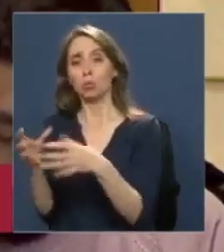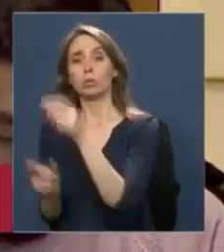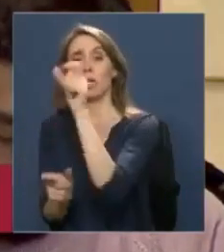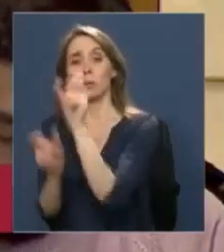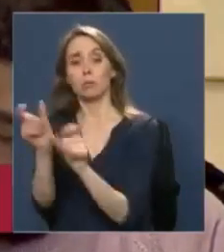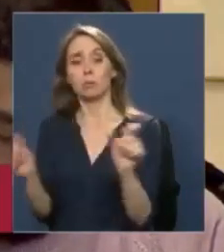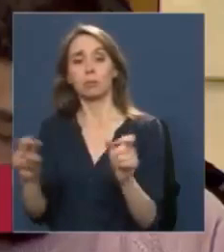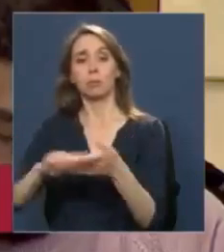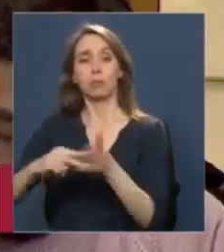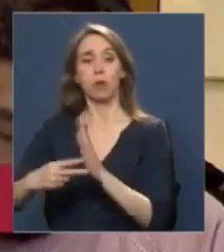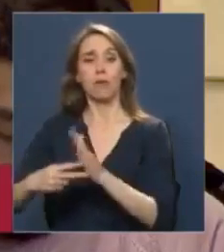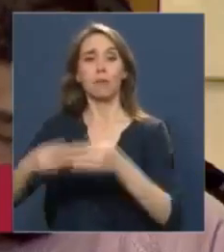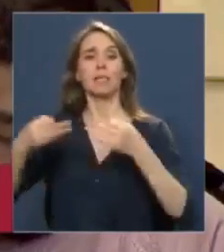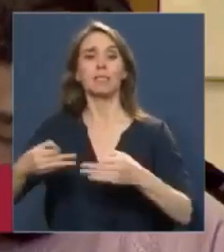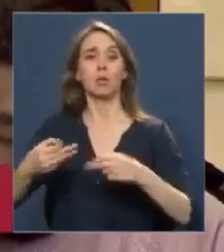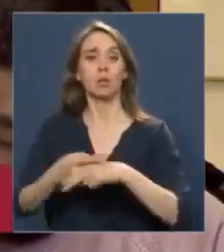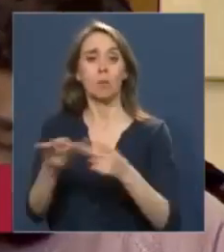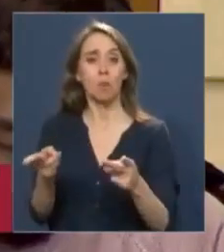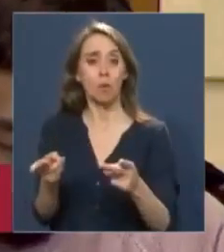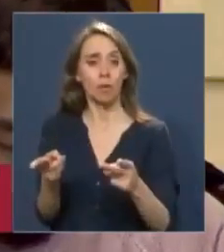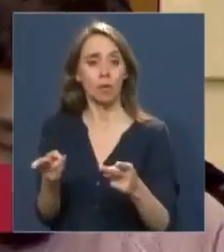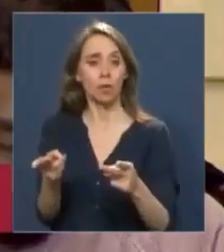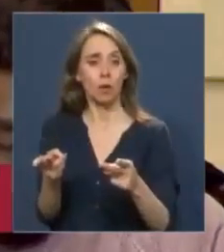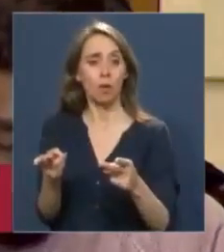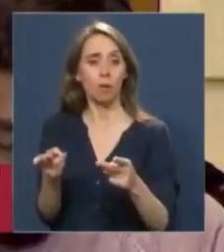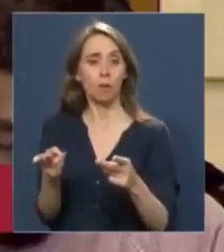de problemas de seguridad pública, pero que